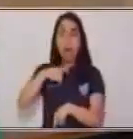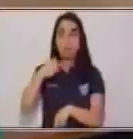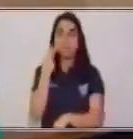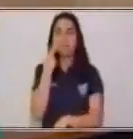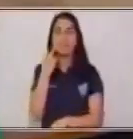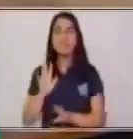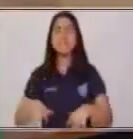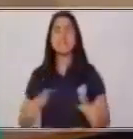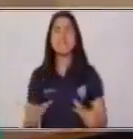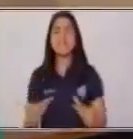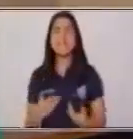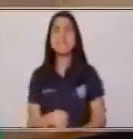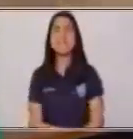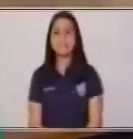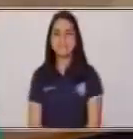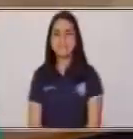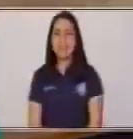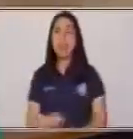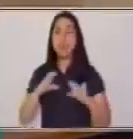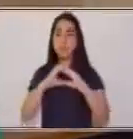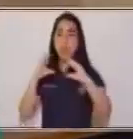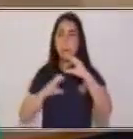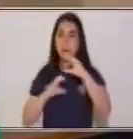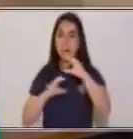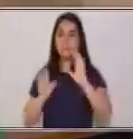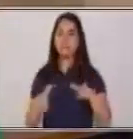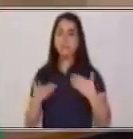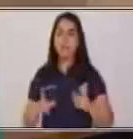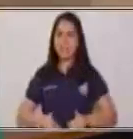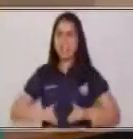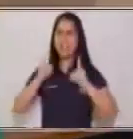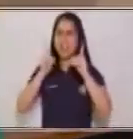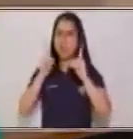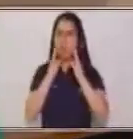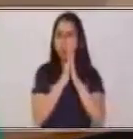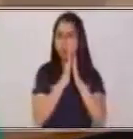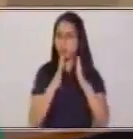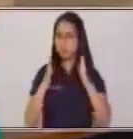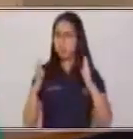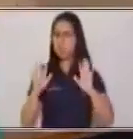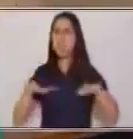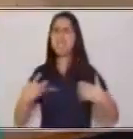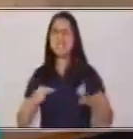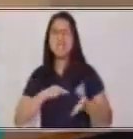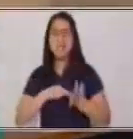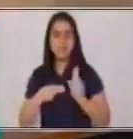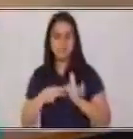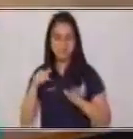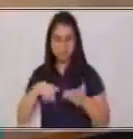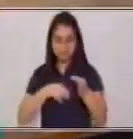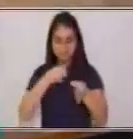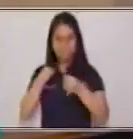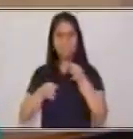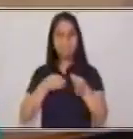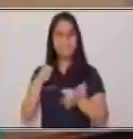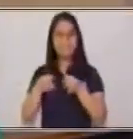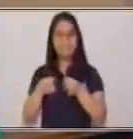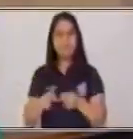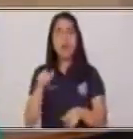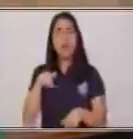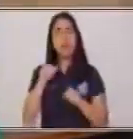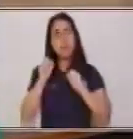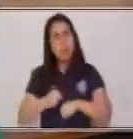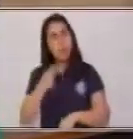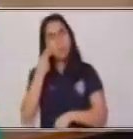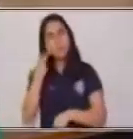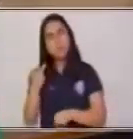a ver los párrafos de desarrollo. En los párrafos de desarrollo vamos a encontrar que hay